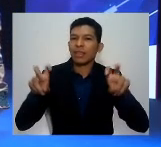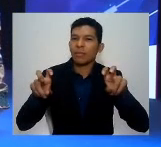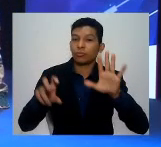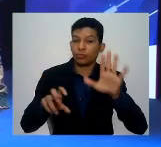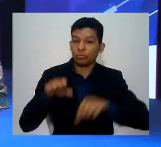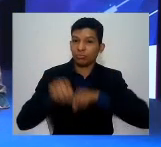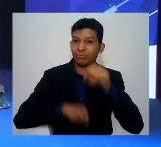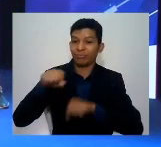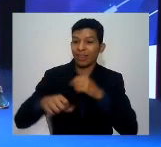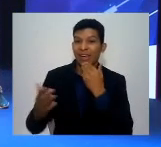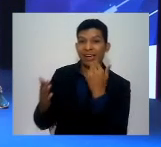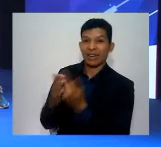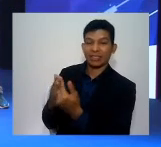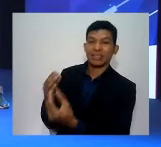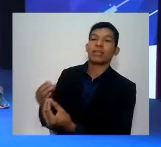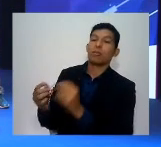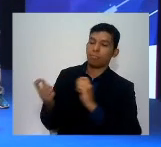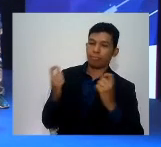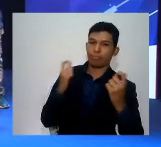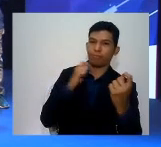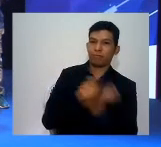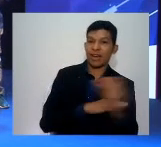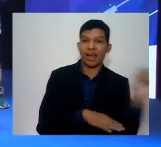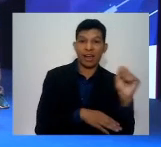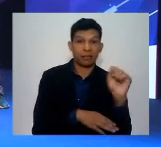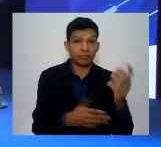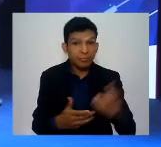de altitud, lo cual es falso.